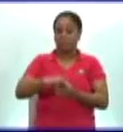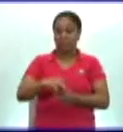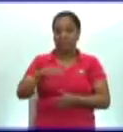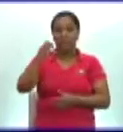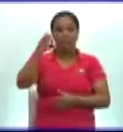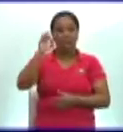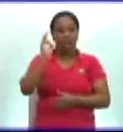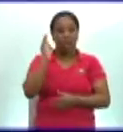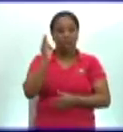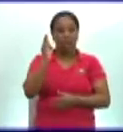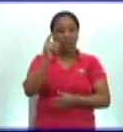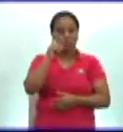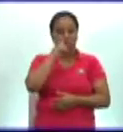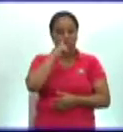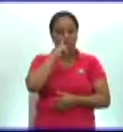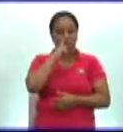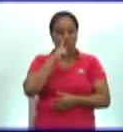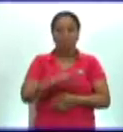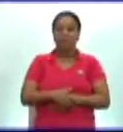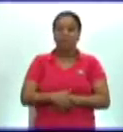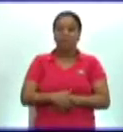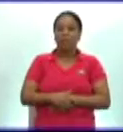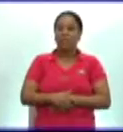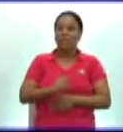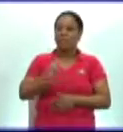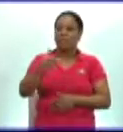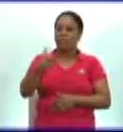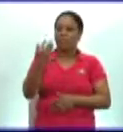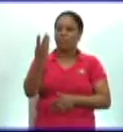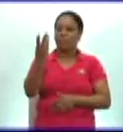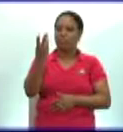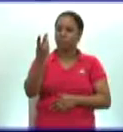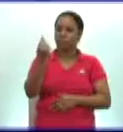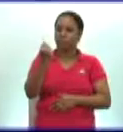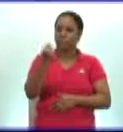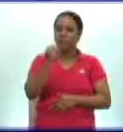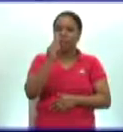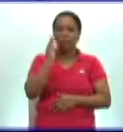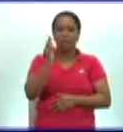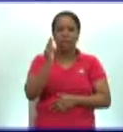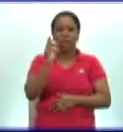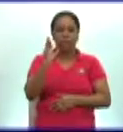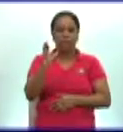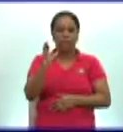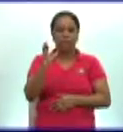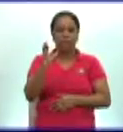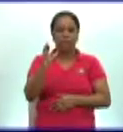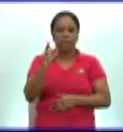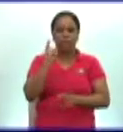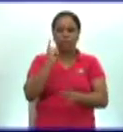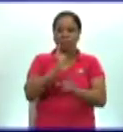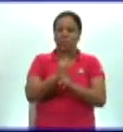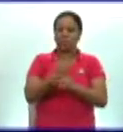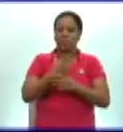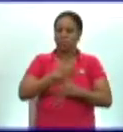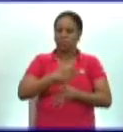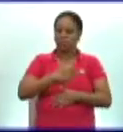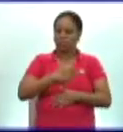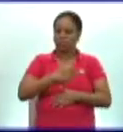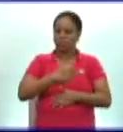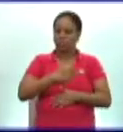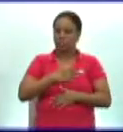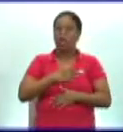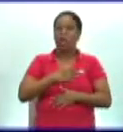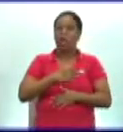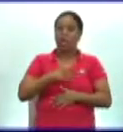la fuerza normal. ¿Y qué valor tiene la fuerza resultante? No se encuentra en reposo. En